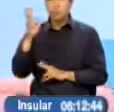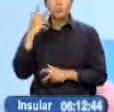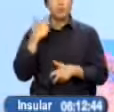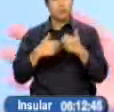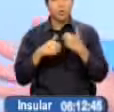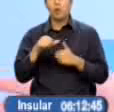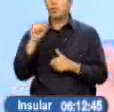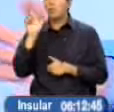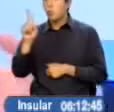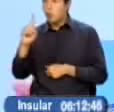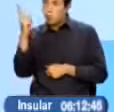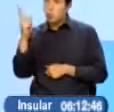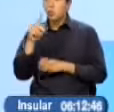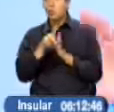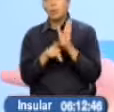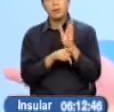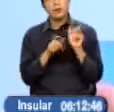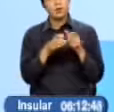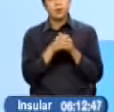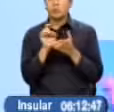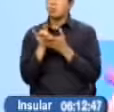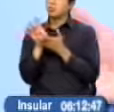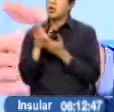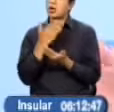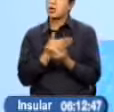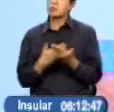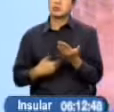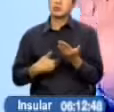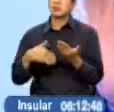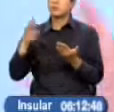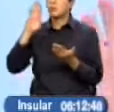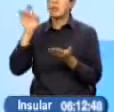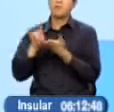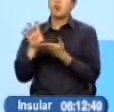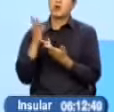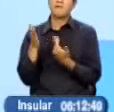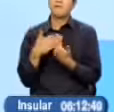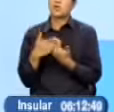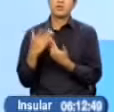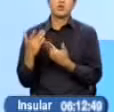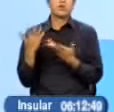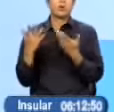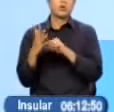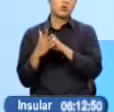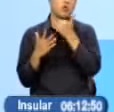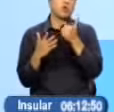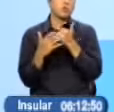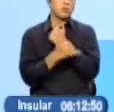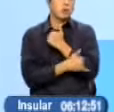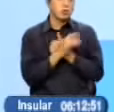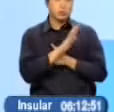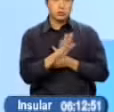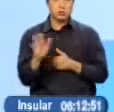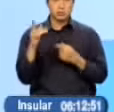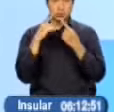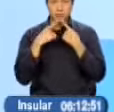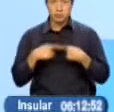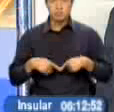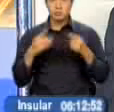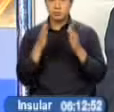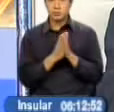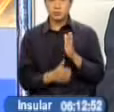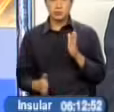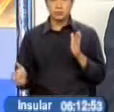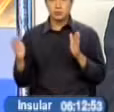permiten un golpe de estado parlamentario golpe estado sola palabra siento de lo que permite el gobierno y las ganancias se pronunciaría en